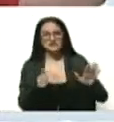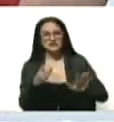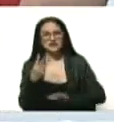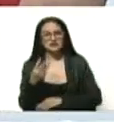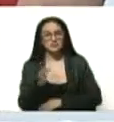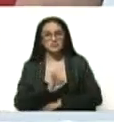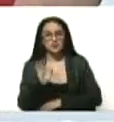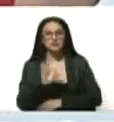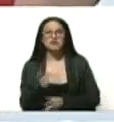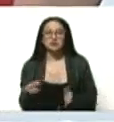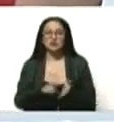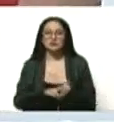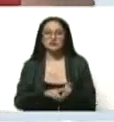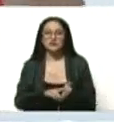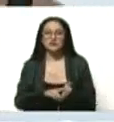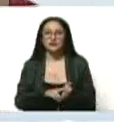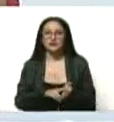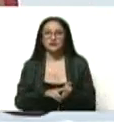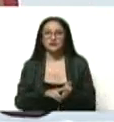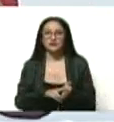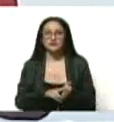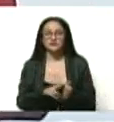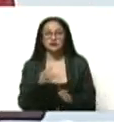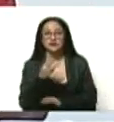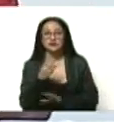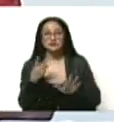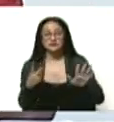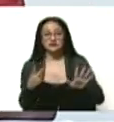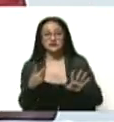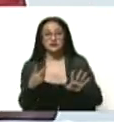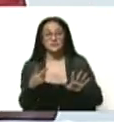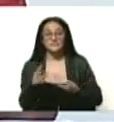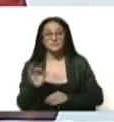63% fueron ratificados y el 37%